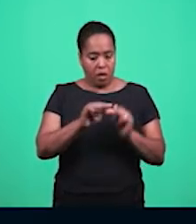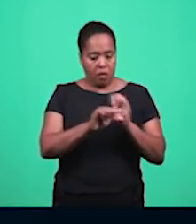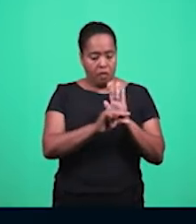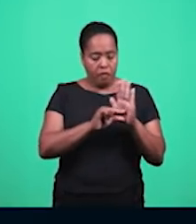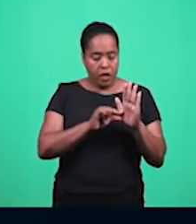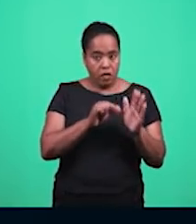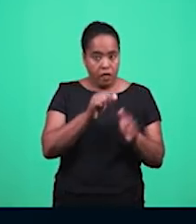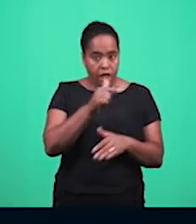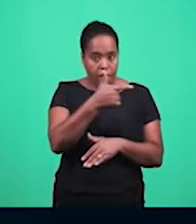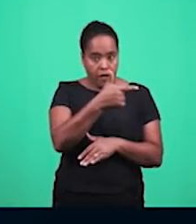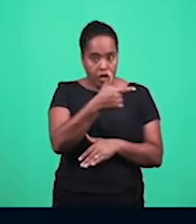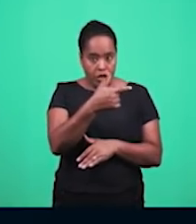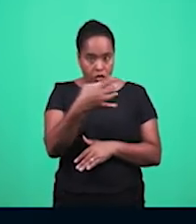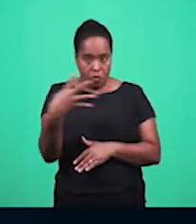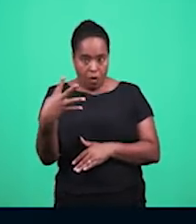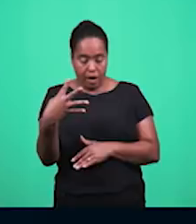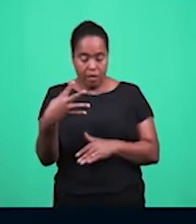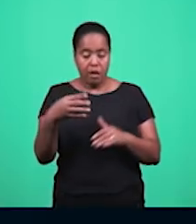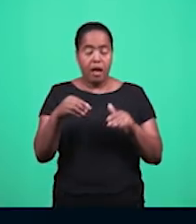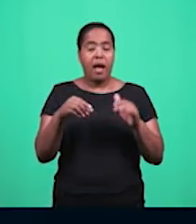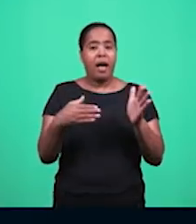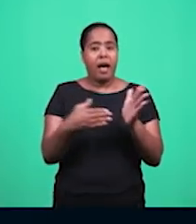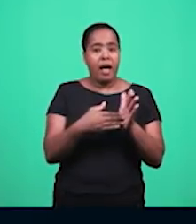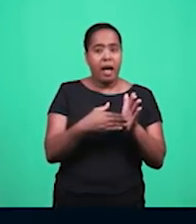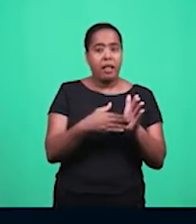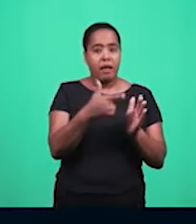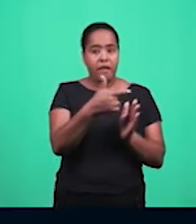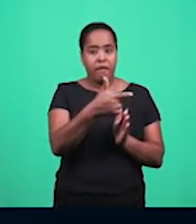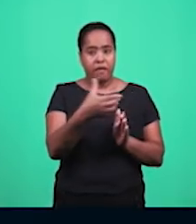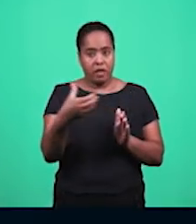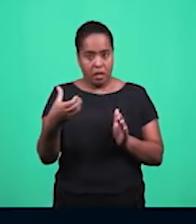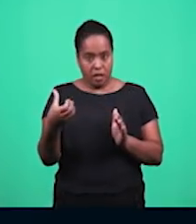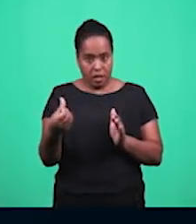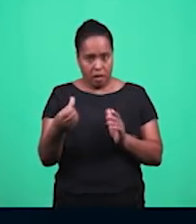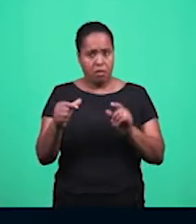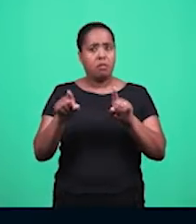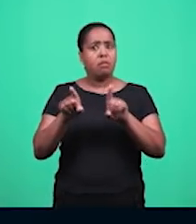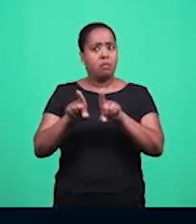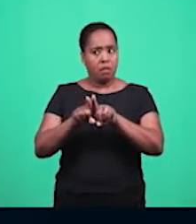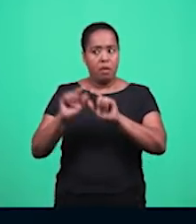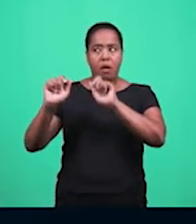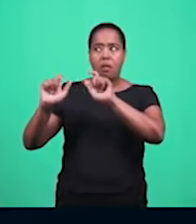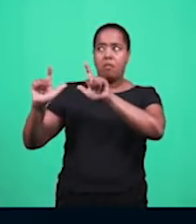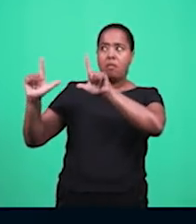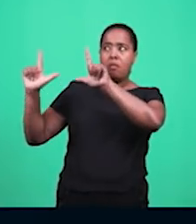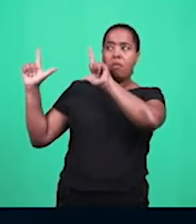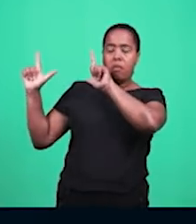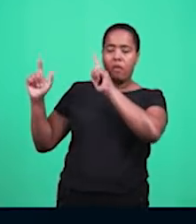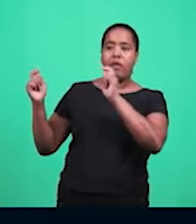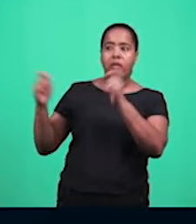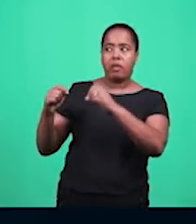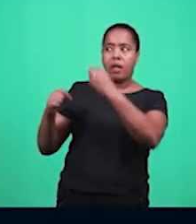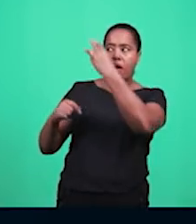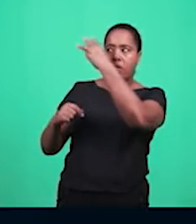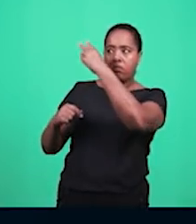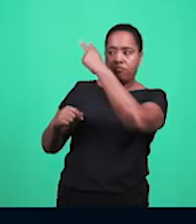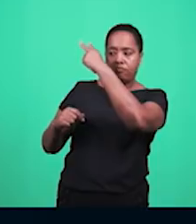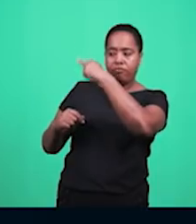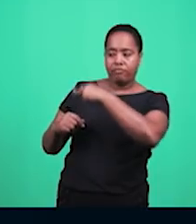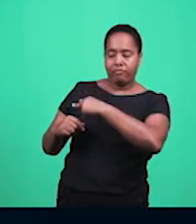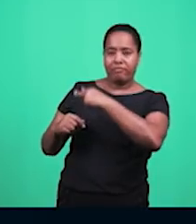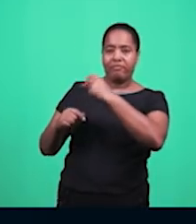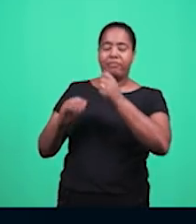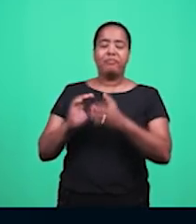24 hasta el 27 vamos a hacer esta lectura y también se había proyectado en el cuadro ustedes podrán